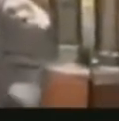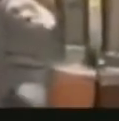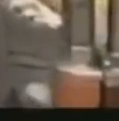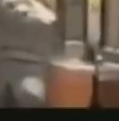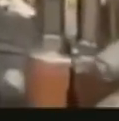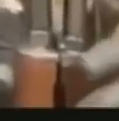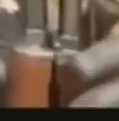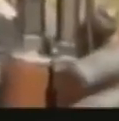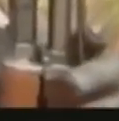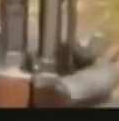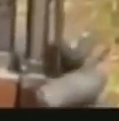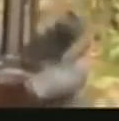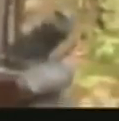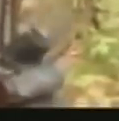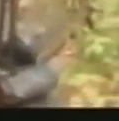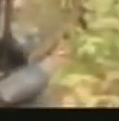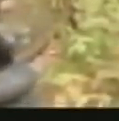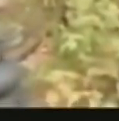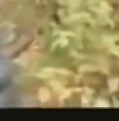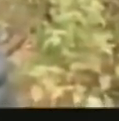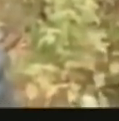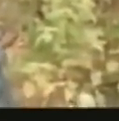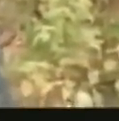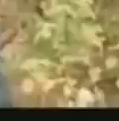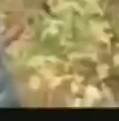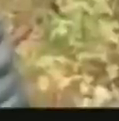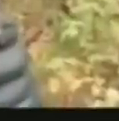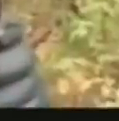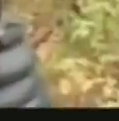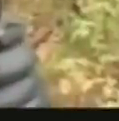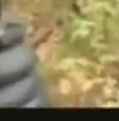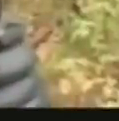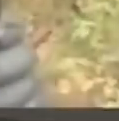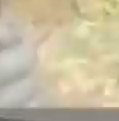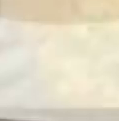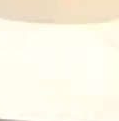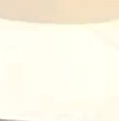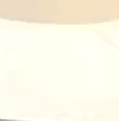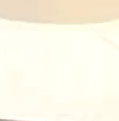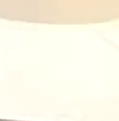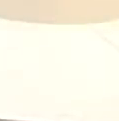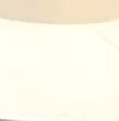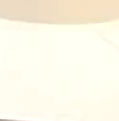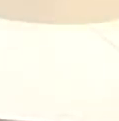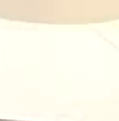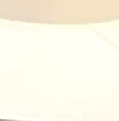narcotraficantes, están las bandas de extorsionadores, las BACRIM, así las llaman en Colombia.